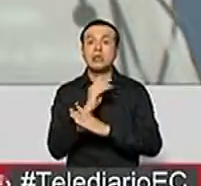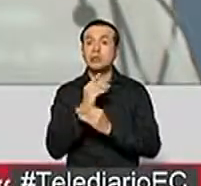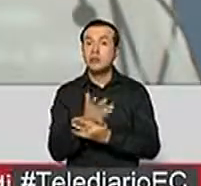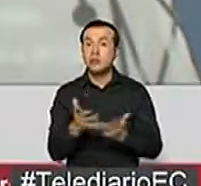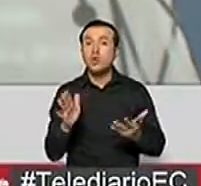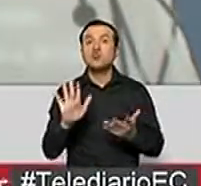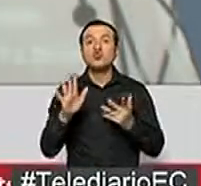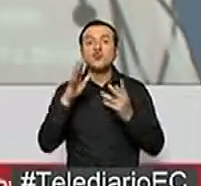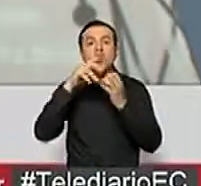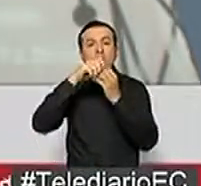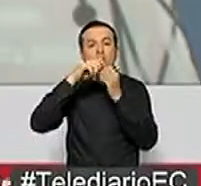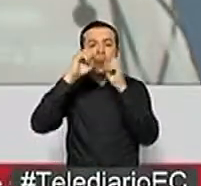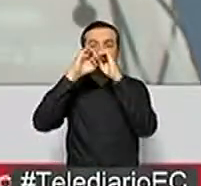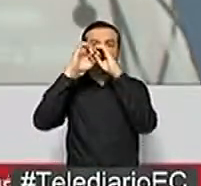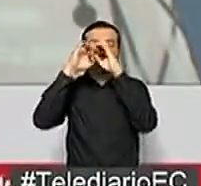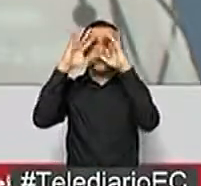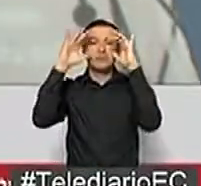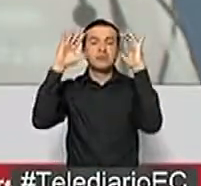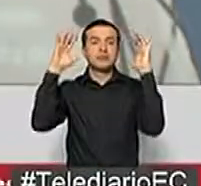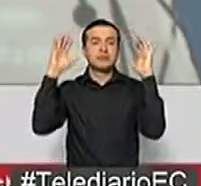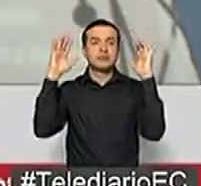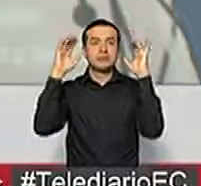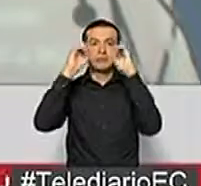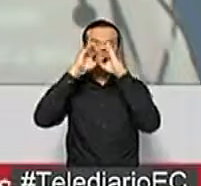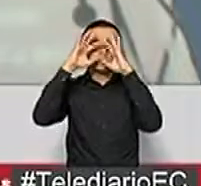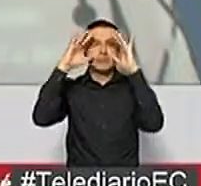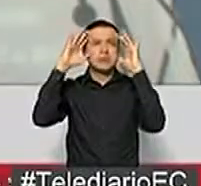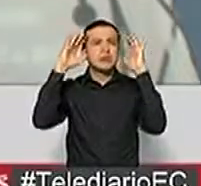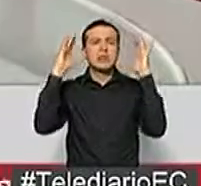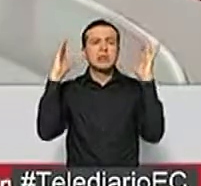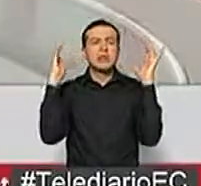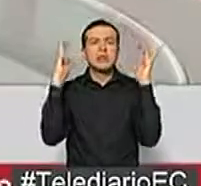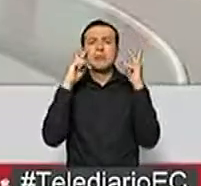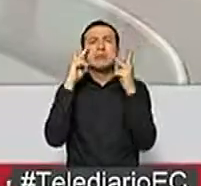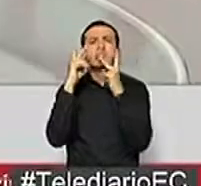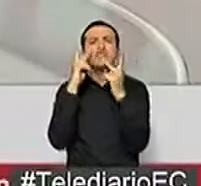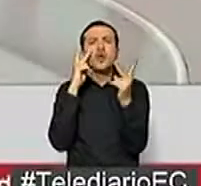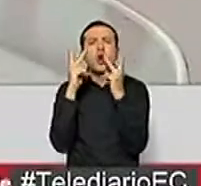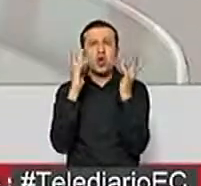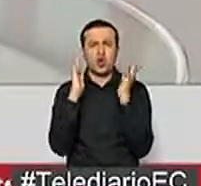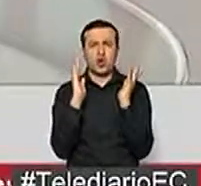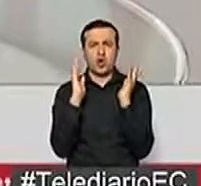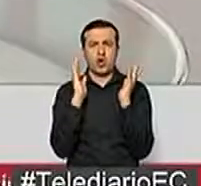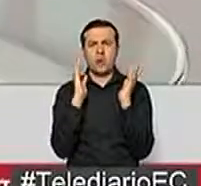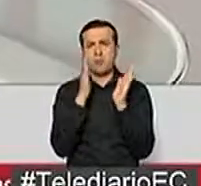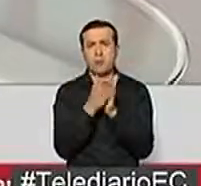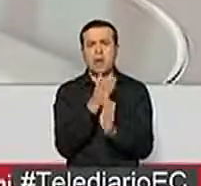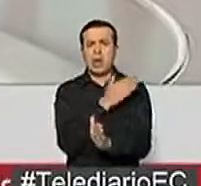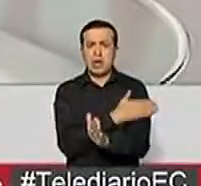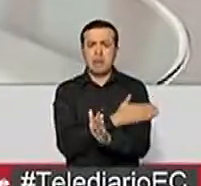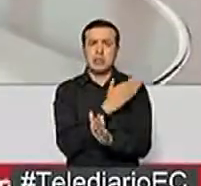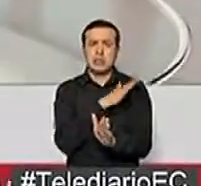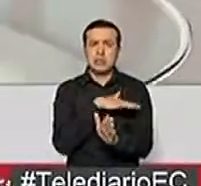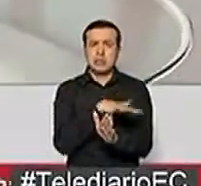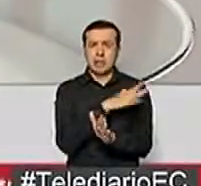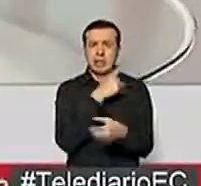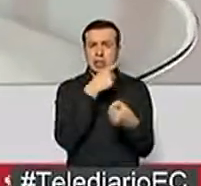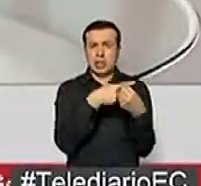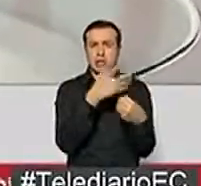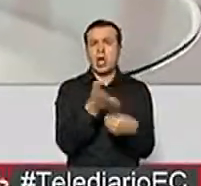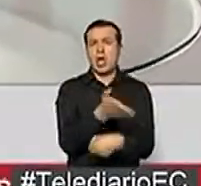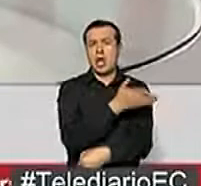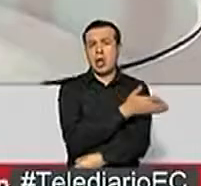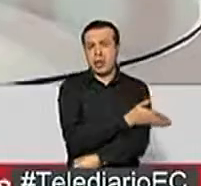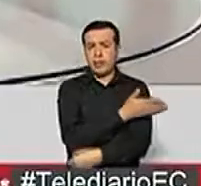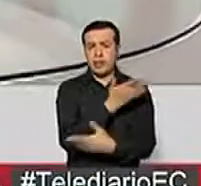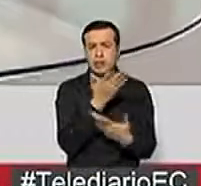tenían visiones místicas. Esto es algo muy que se repite mucho en el periodo del barroco colonial, ¿no es cierto?, en el